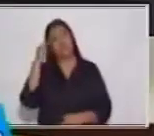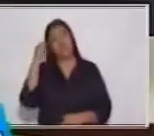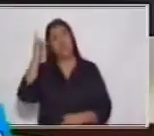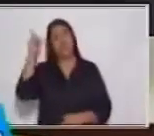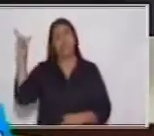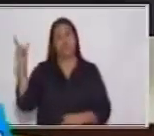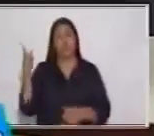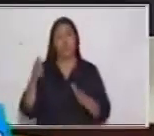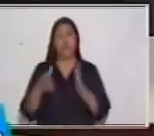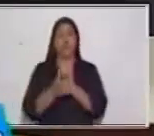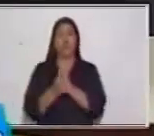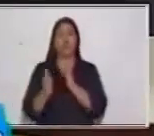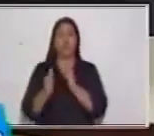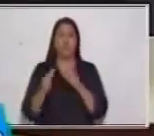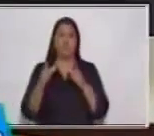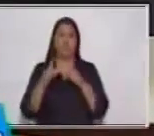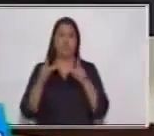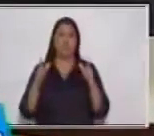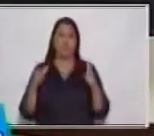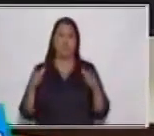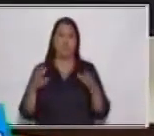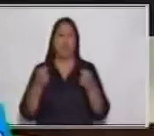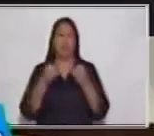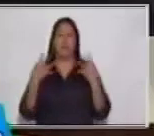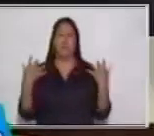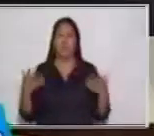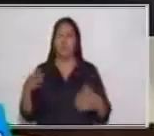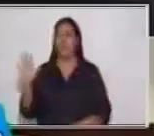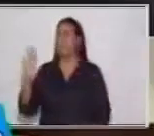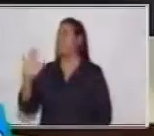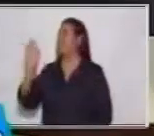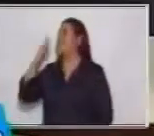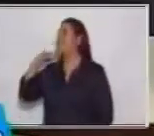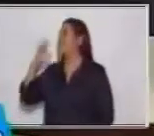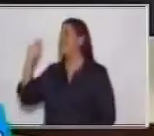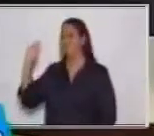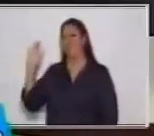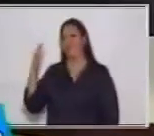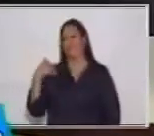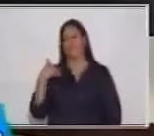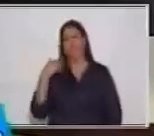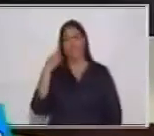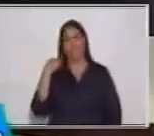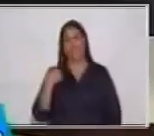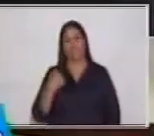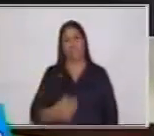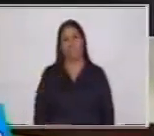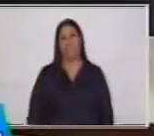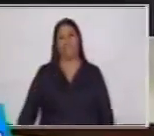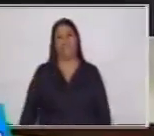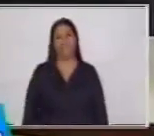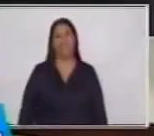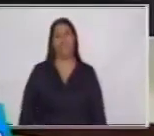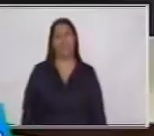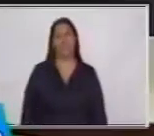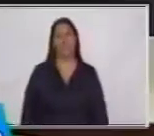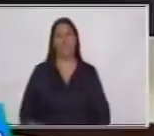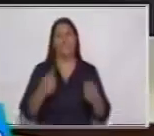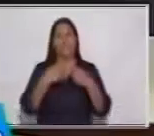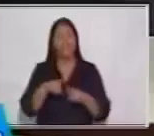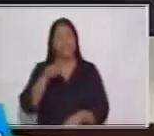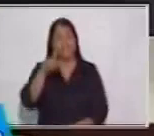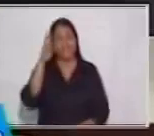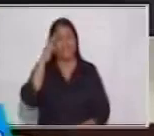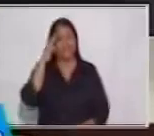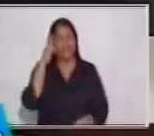también la bienvenida a Ruth, que hoy nos acompaña en la interpretación. Muchas gracias, Ruth. Pero recuerda que antes de empezar, te recomiendo